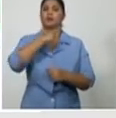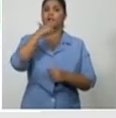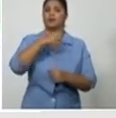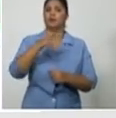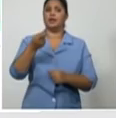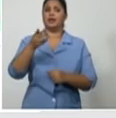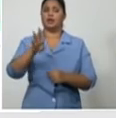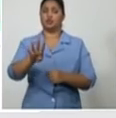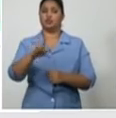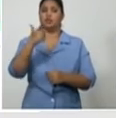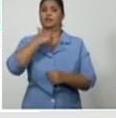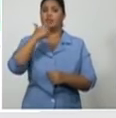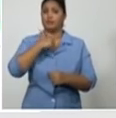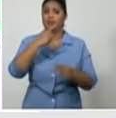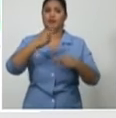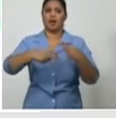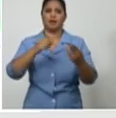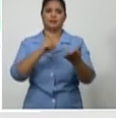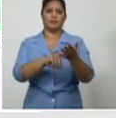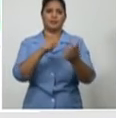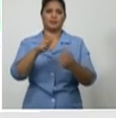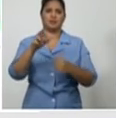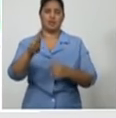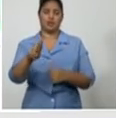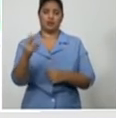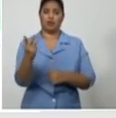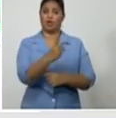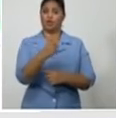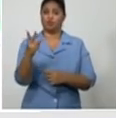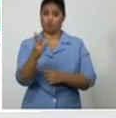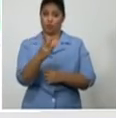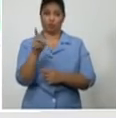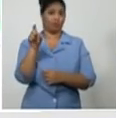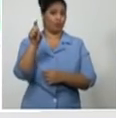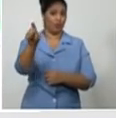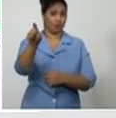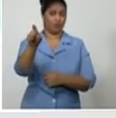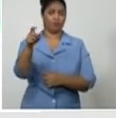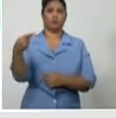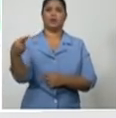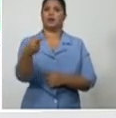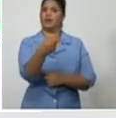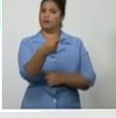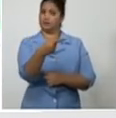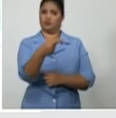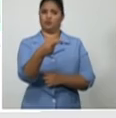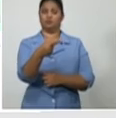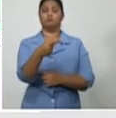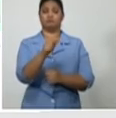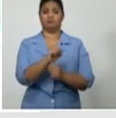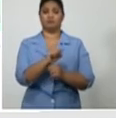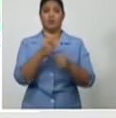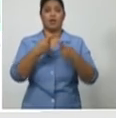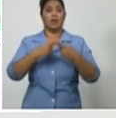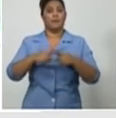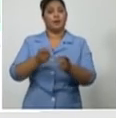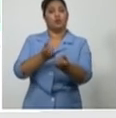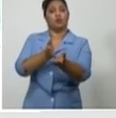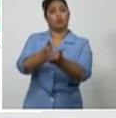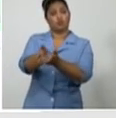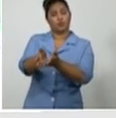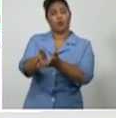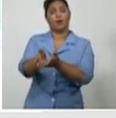en ambos PCR resultaron negativos. No obstante, permaneció ingresada por las manifestaciones